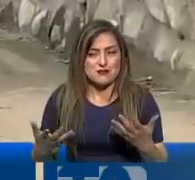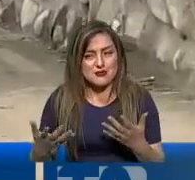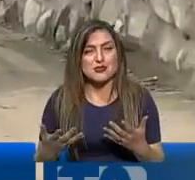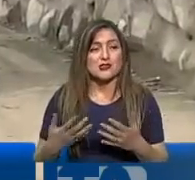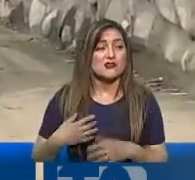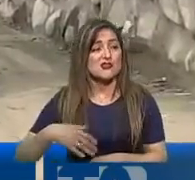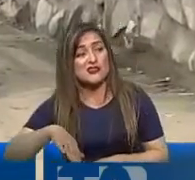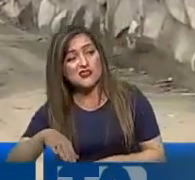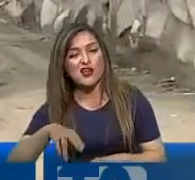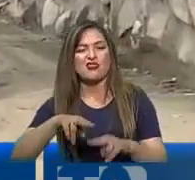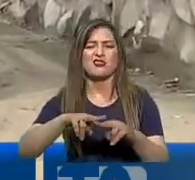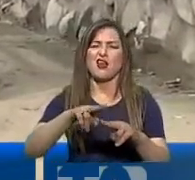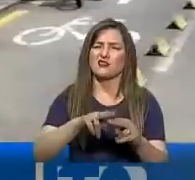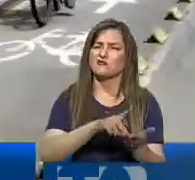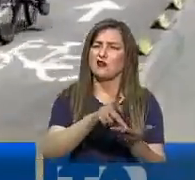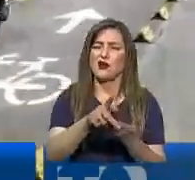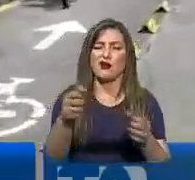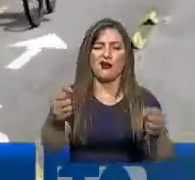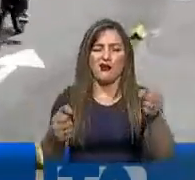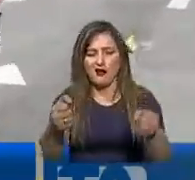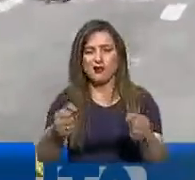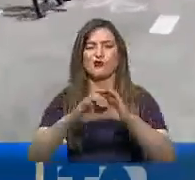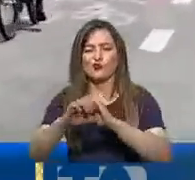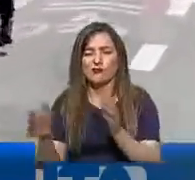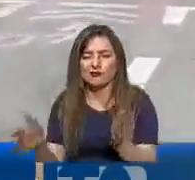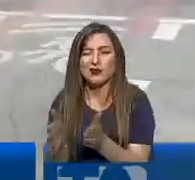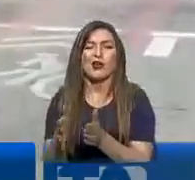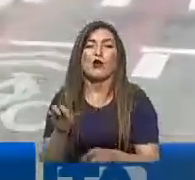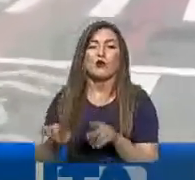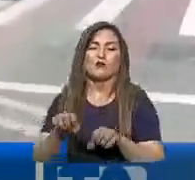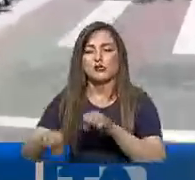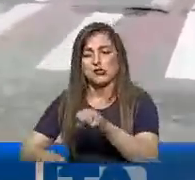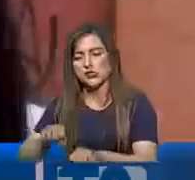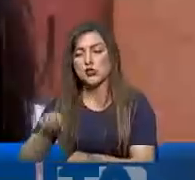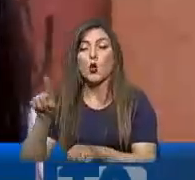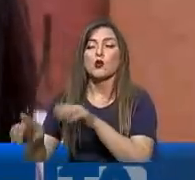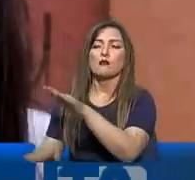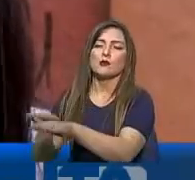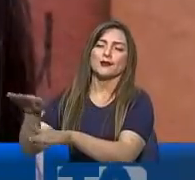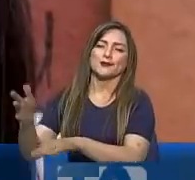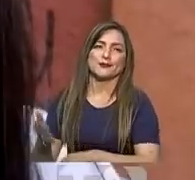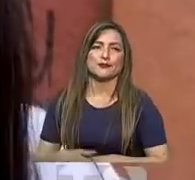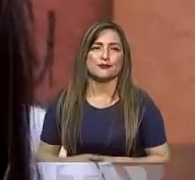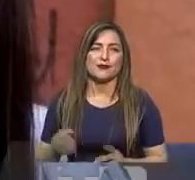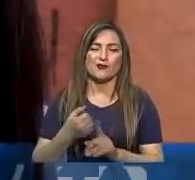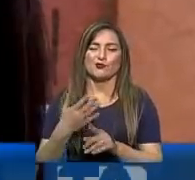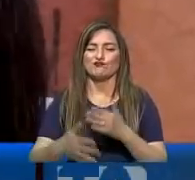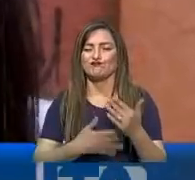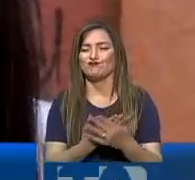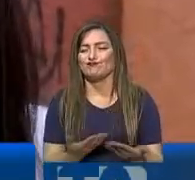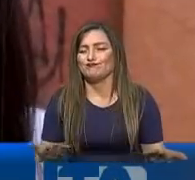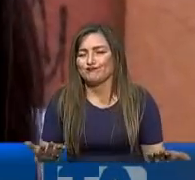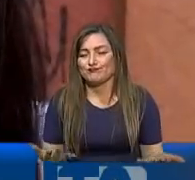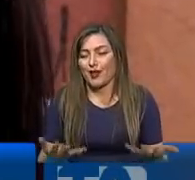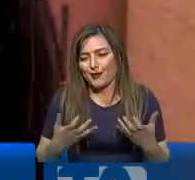se trasladaron en taxis, camionetas, furgonetas, otros a pie o en bicicletas. Nos afecta a todos en cuanto a movilizarnos y todo, porque creo que